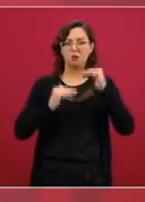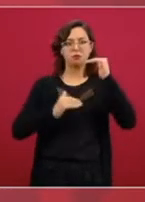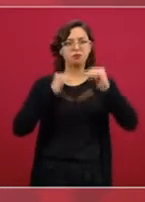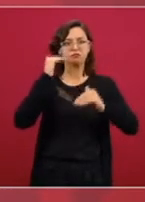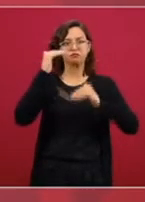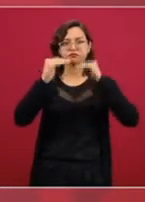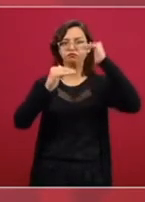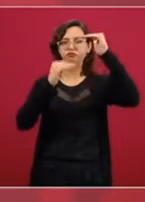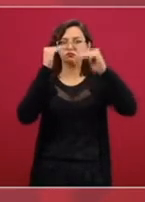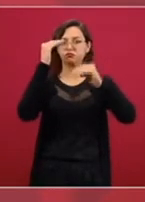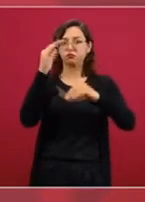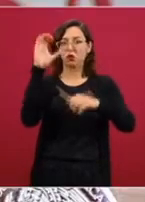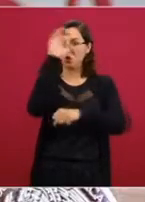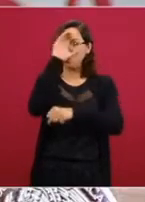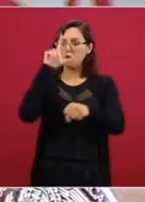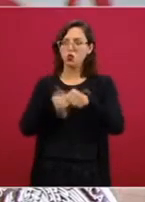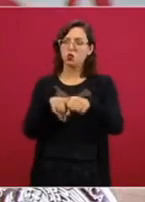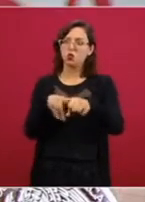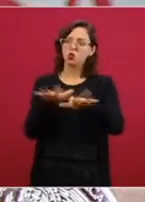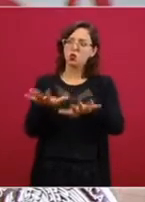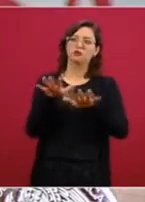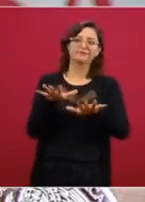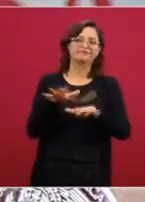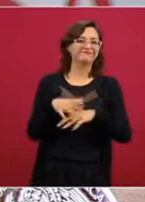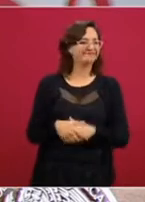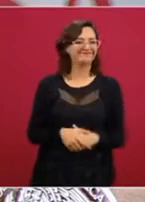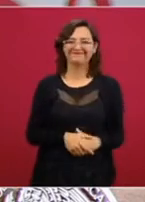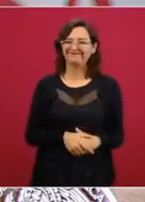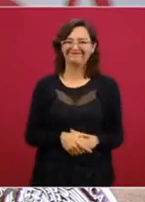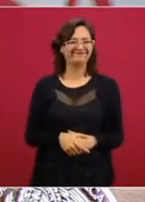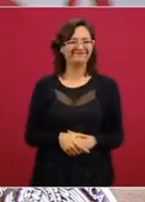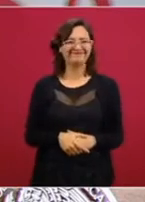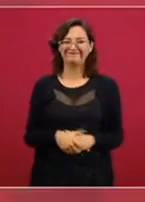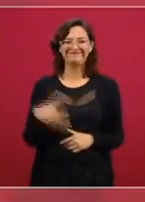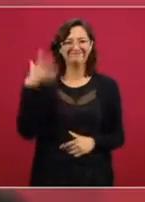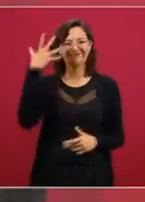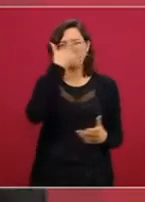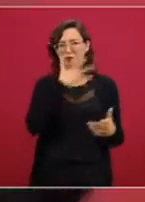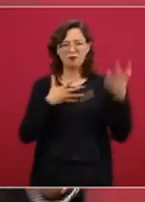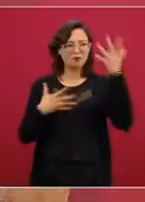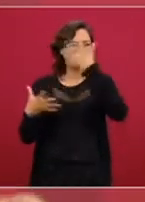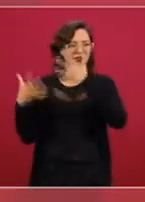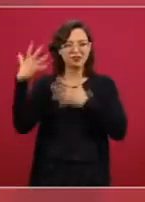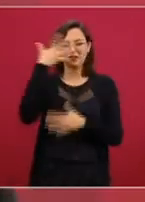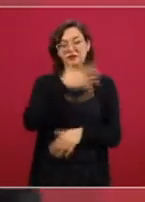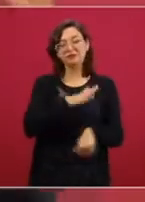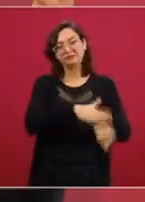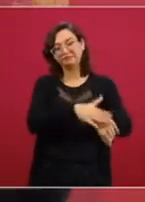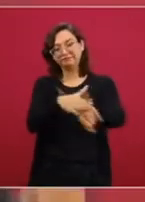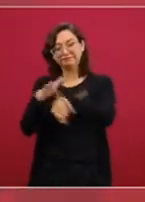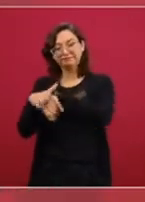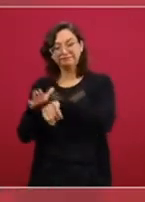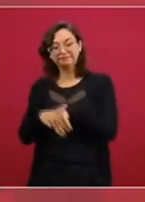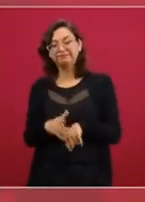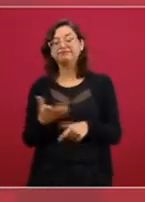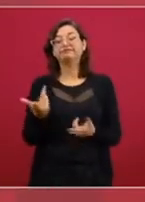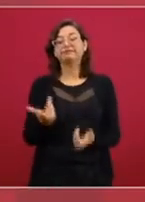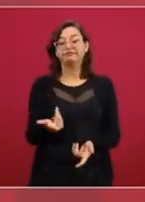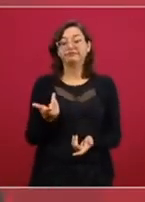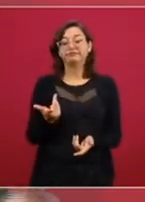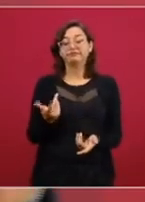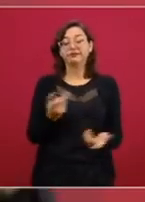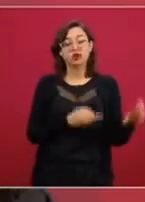No, yo quisiera que ustedes y que todos los mexicanos conociéramos